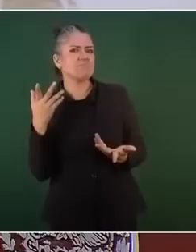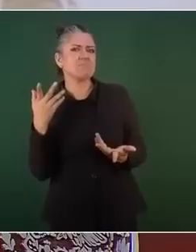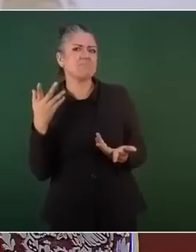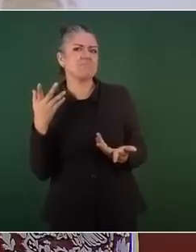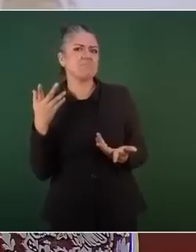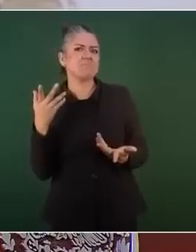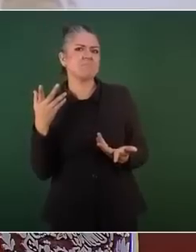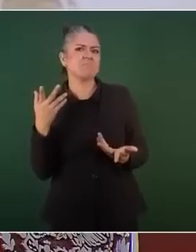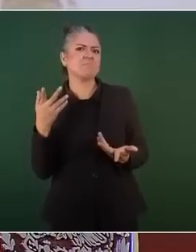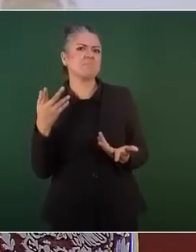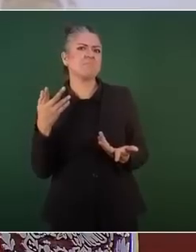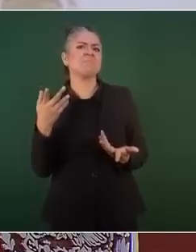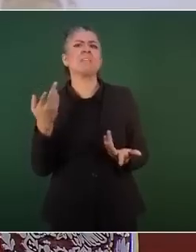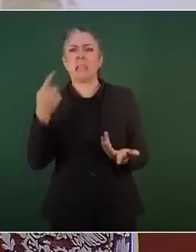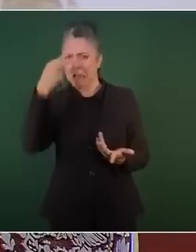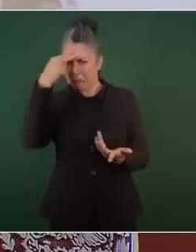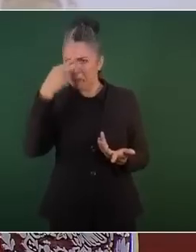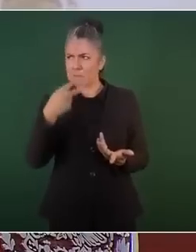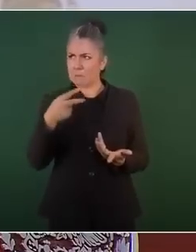a